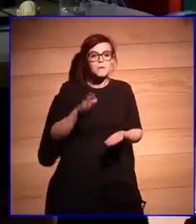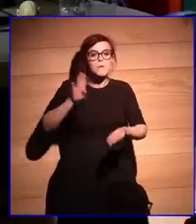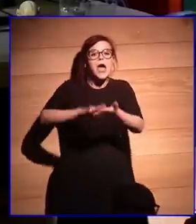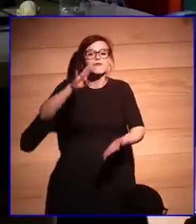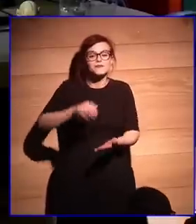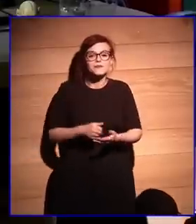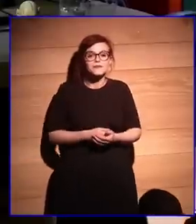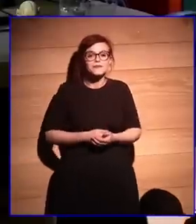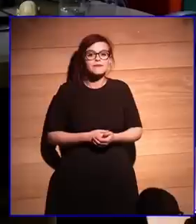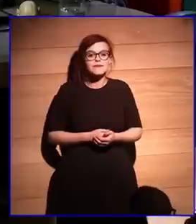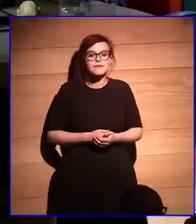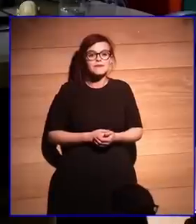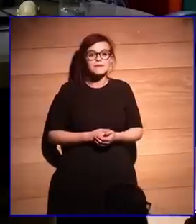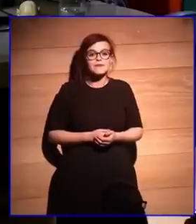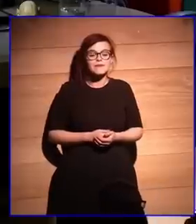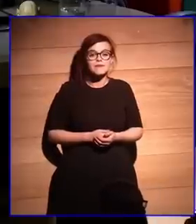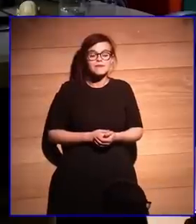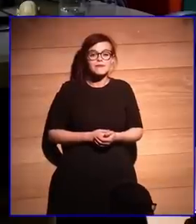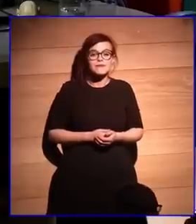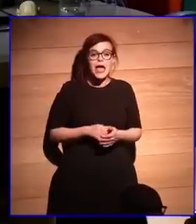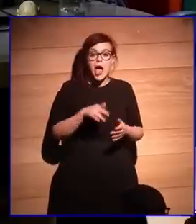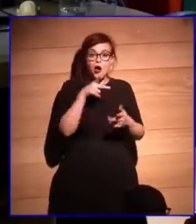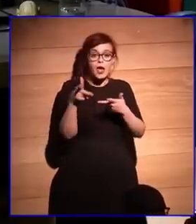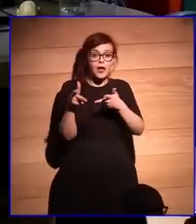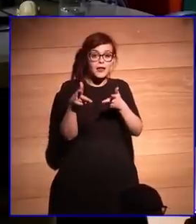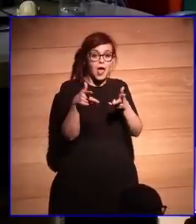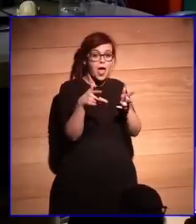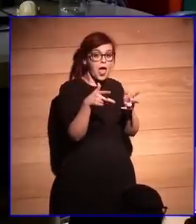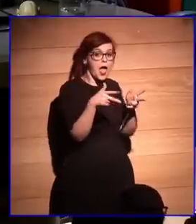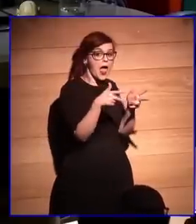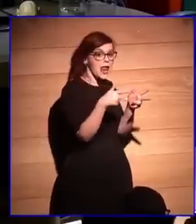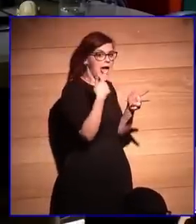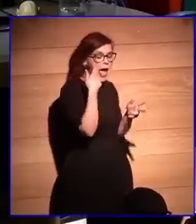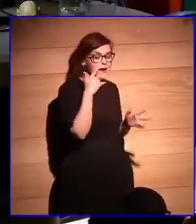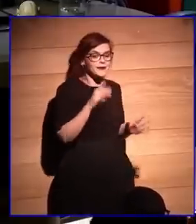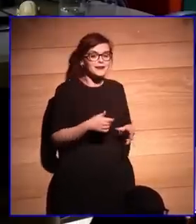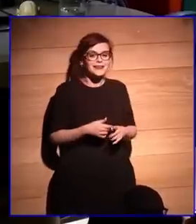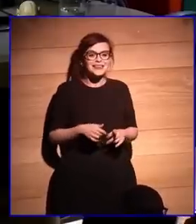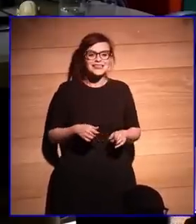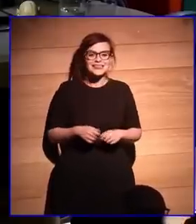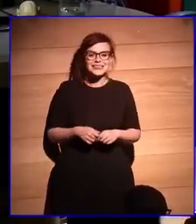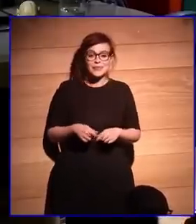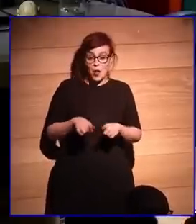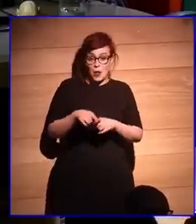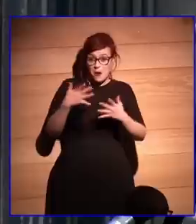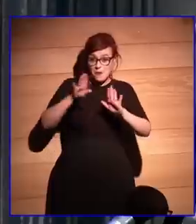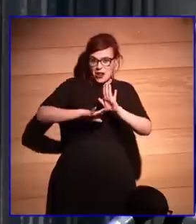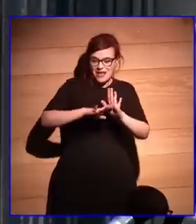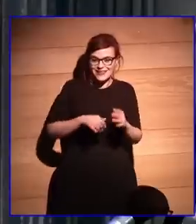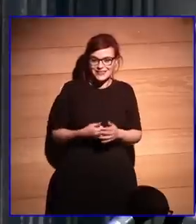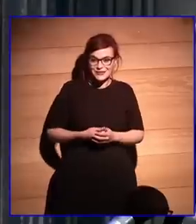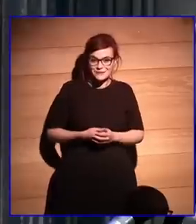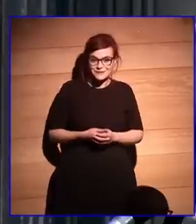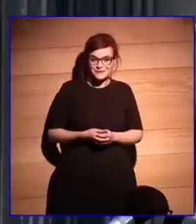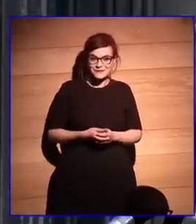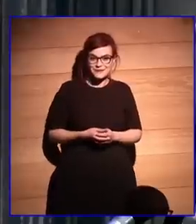Apretado. Y acabas de matar... Ahora, ¿te vas a girar en la silla también? Como... No, hombre, pero es que sale muy a cuenta.